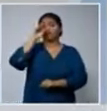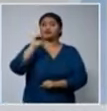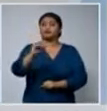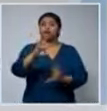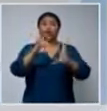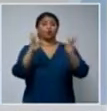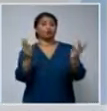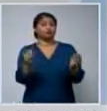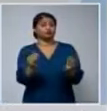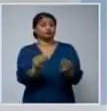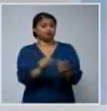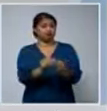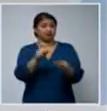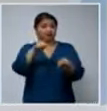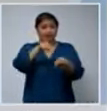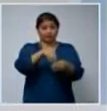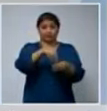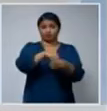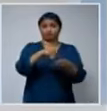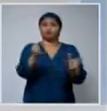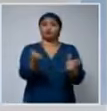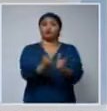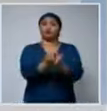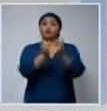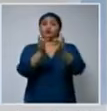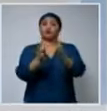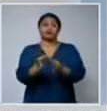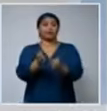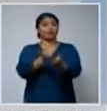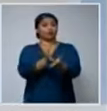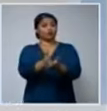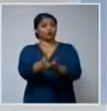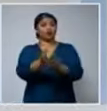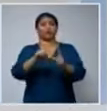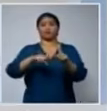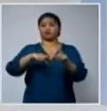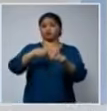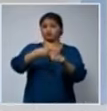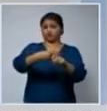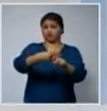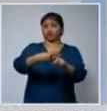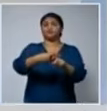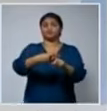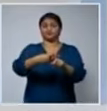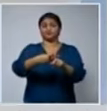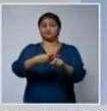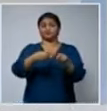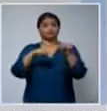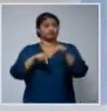casos confirmados que están positivos en el día de ayer, que es una cifra de